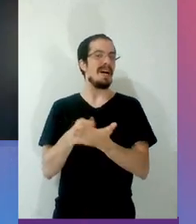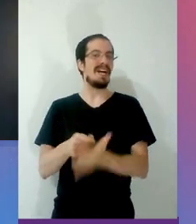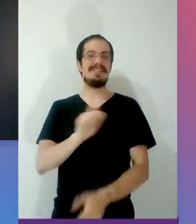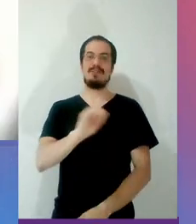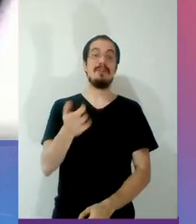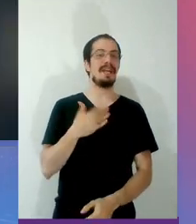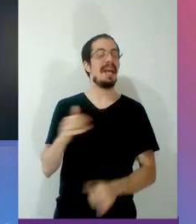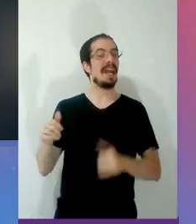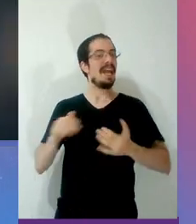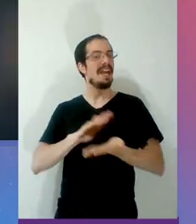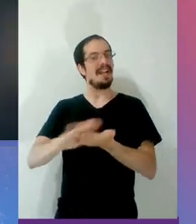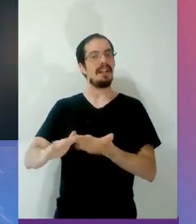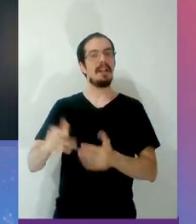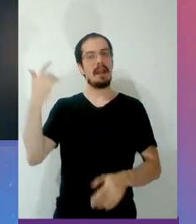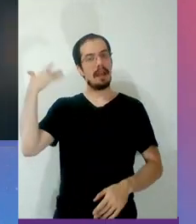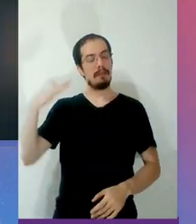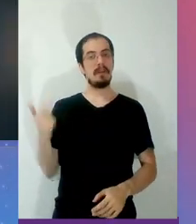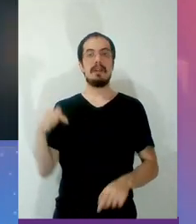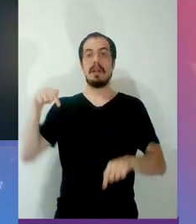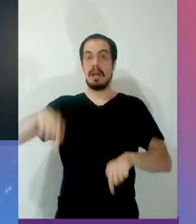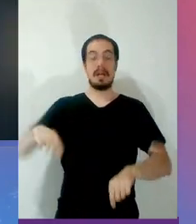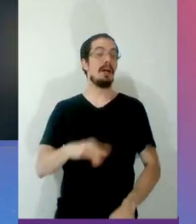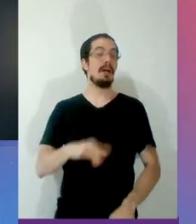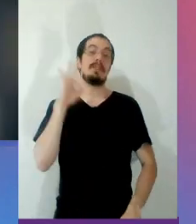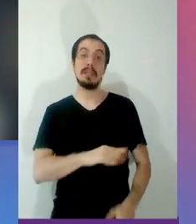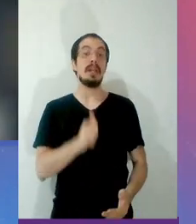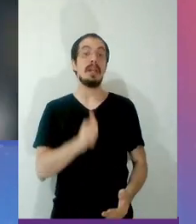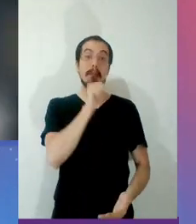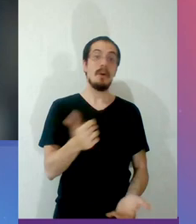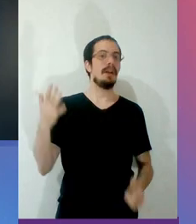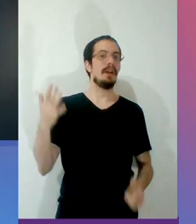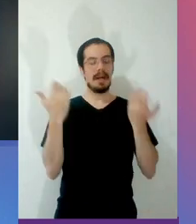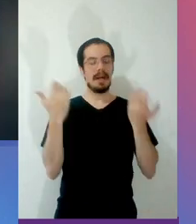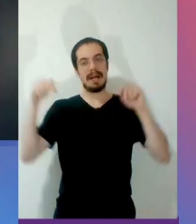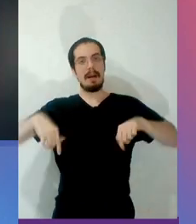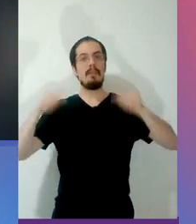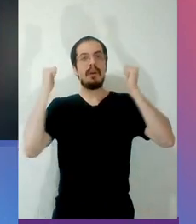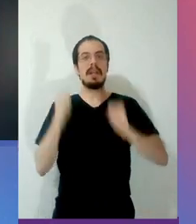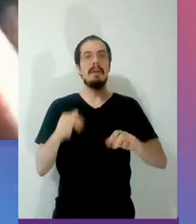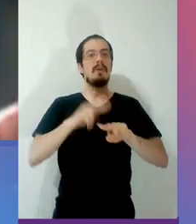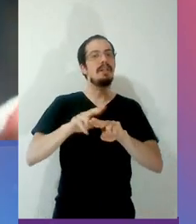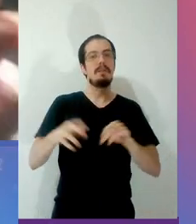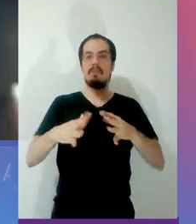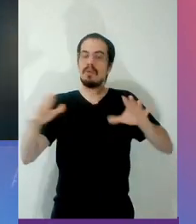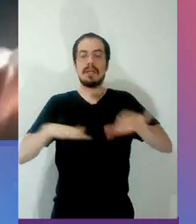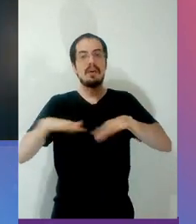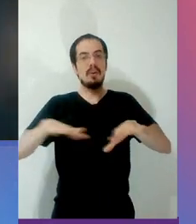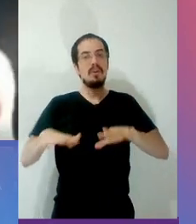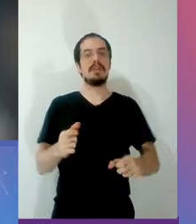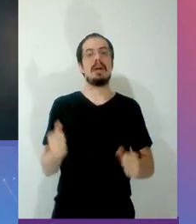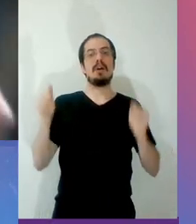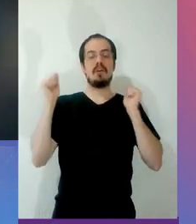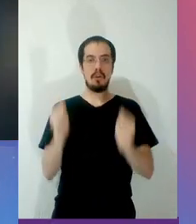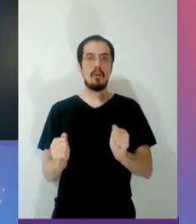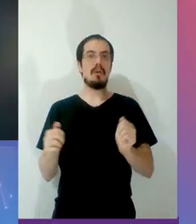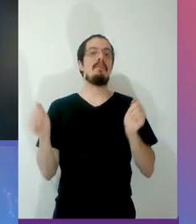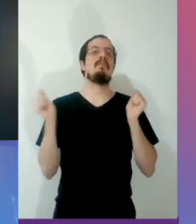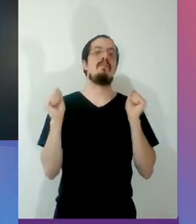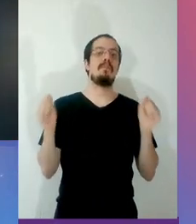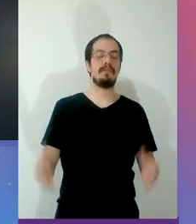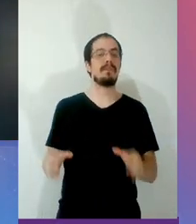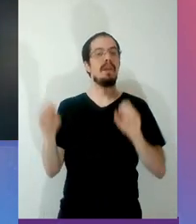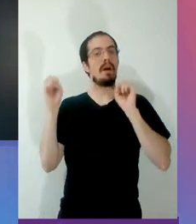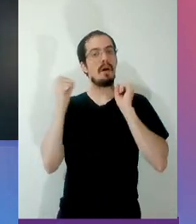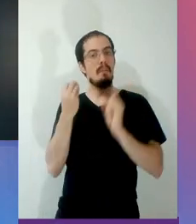muy pobres y hay muchas cosas que podemos hacer solo con las manos, con buena formación de la gente que va a trabajar con esos